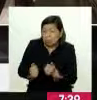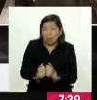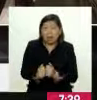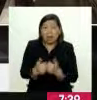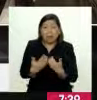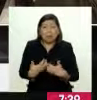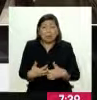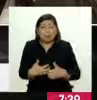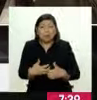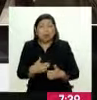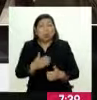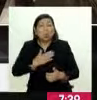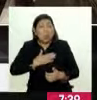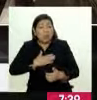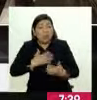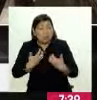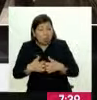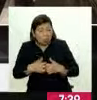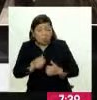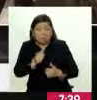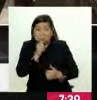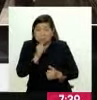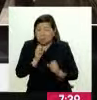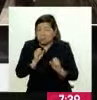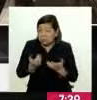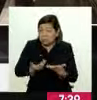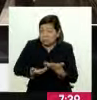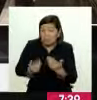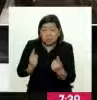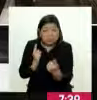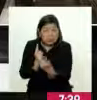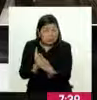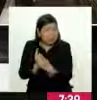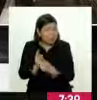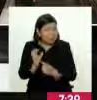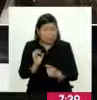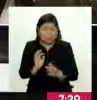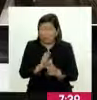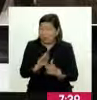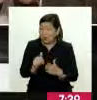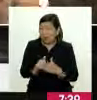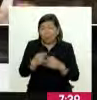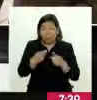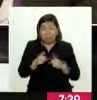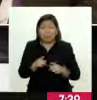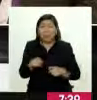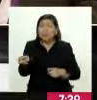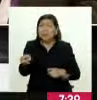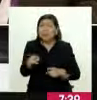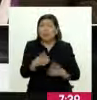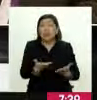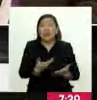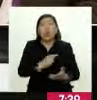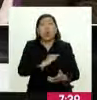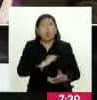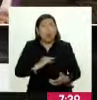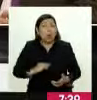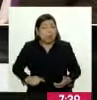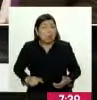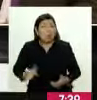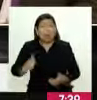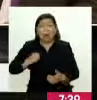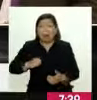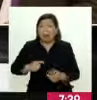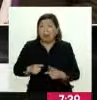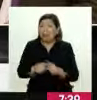empresa privada. Entiendo yo que ha habido un acercamiento, no siempre todo se hace público, seguramente con gobernadores regionales, muchos que están